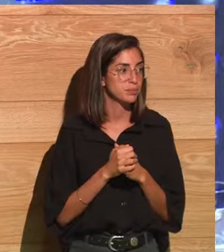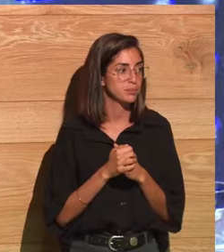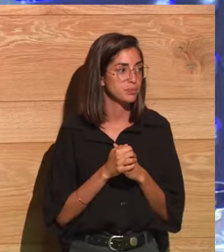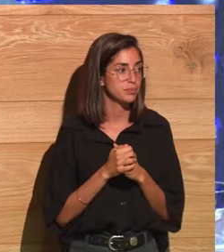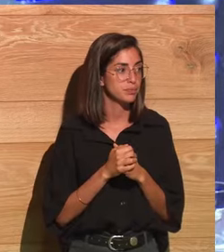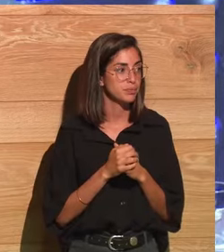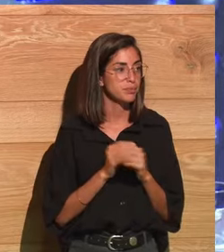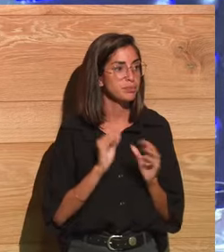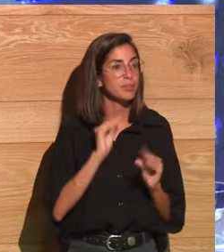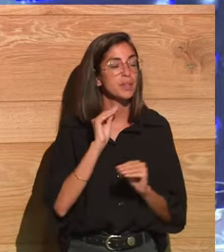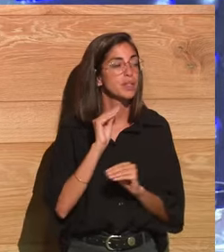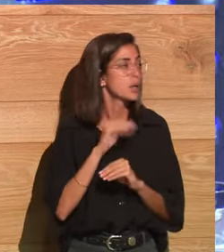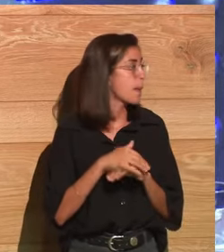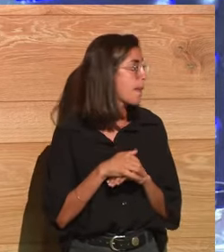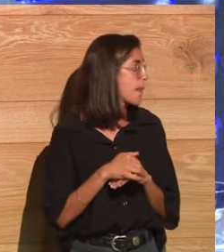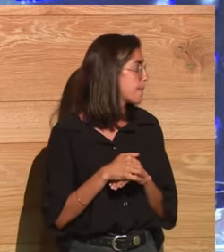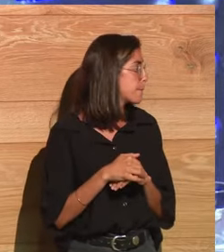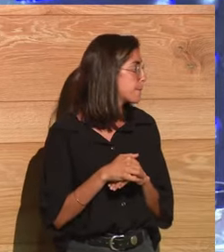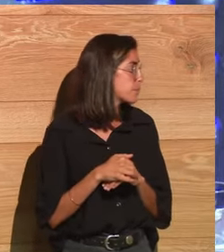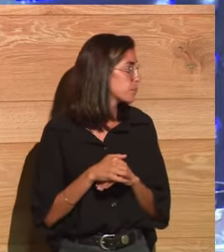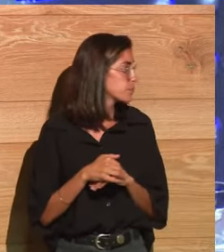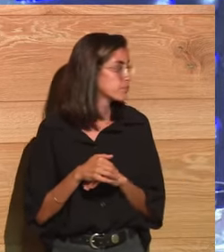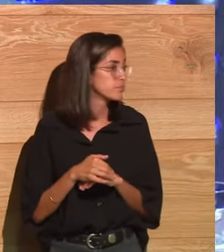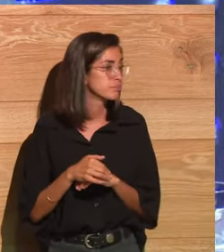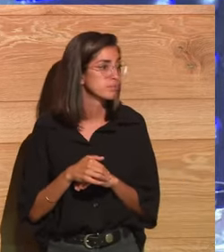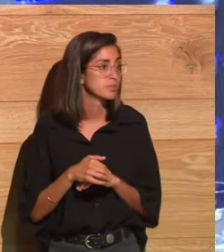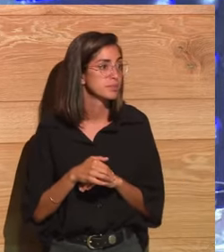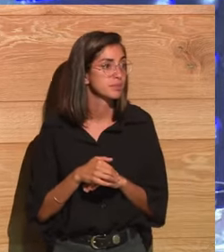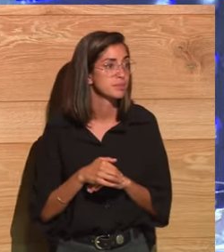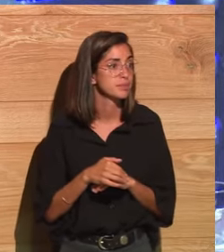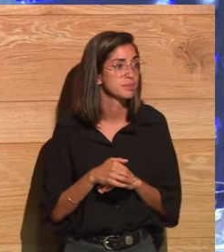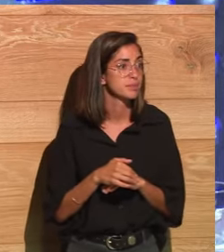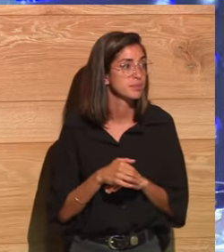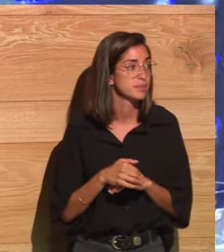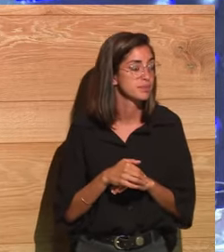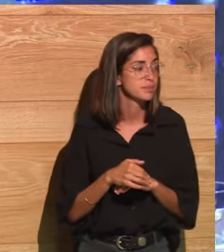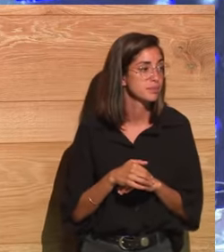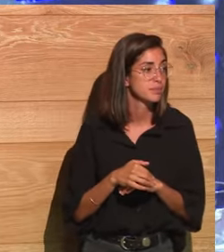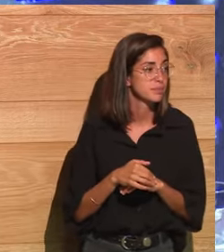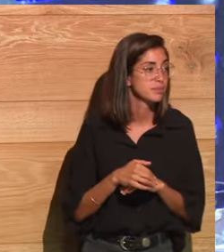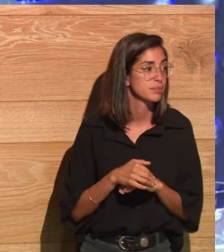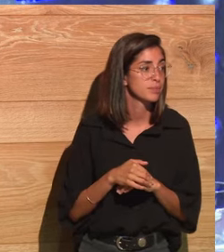Un micrófono, por favor. Es que sí, que esto hace mucho cierra. Tiempo, sí.